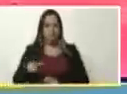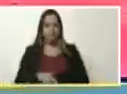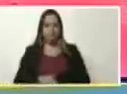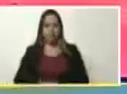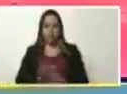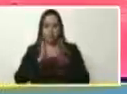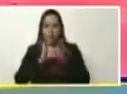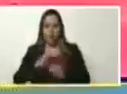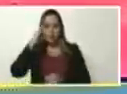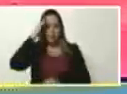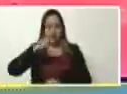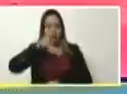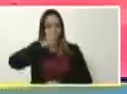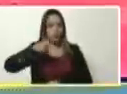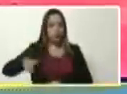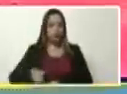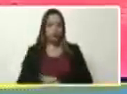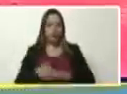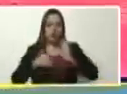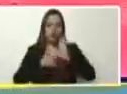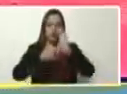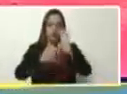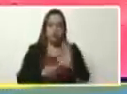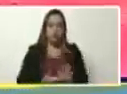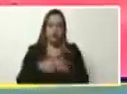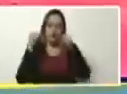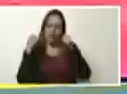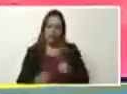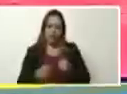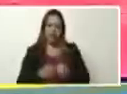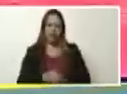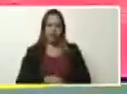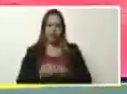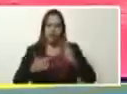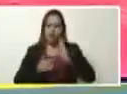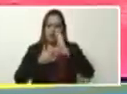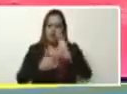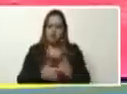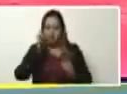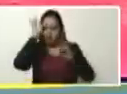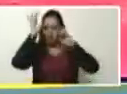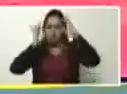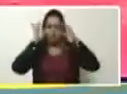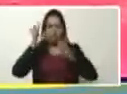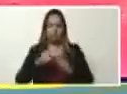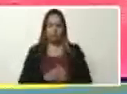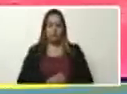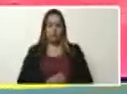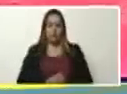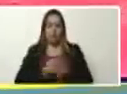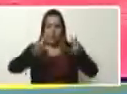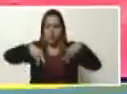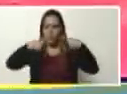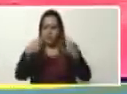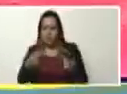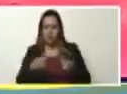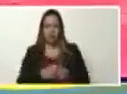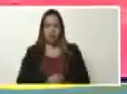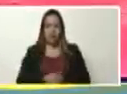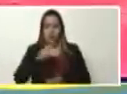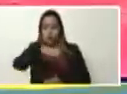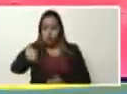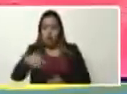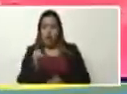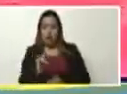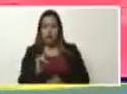unión cívico-militar, de demostración de coraje, de demostración de creatividad, de innovación, donde ustedes